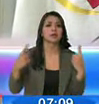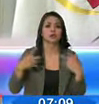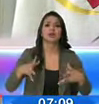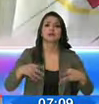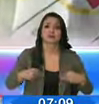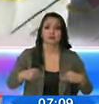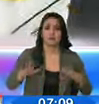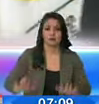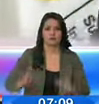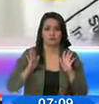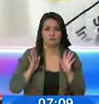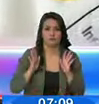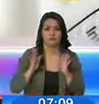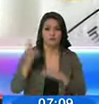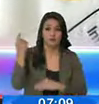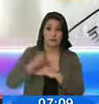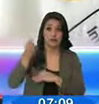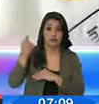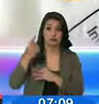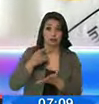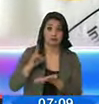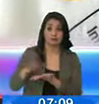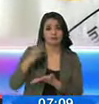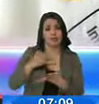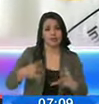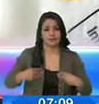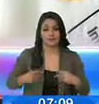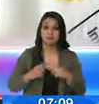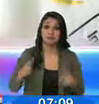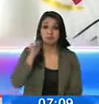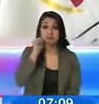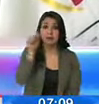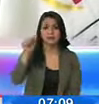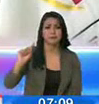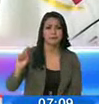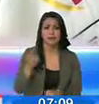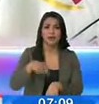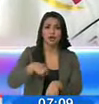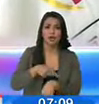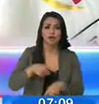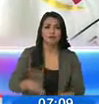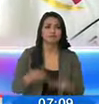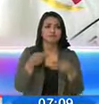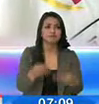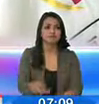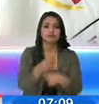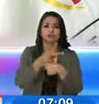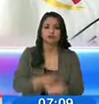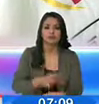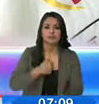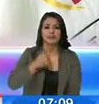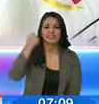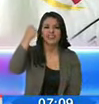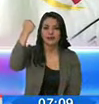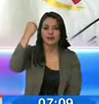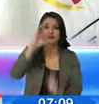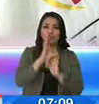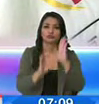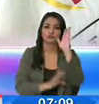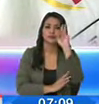resuelto. Vamos a presentar el día de mañana a primera hora una acción de amparo constitucional por considerar que han sido